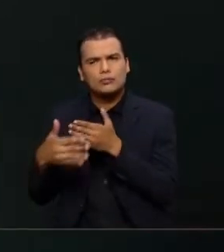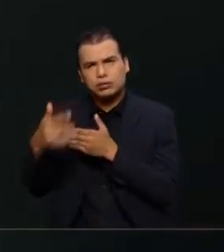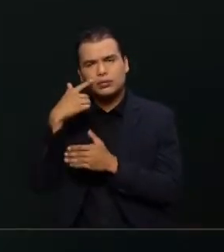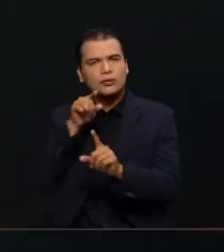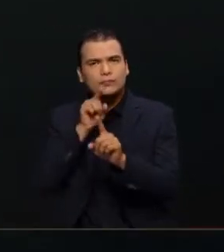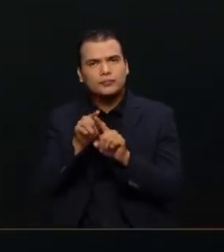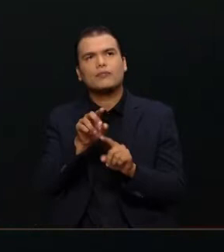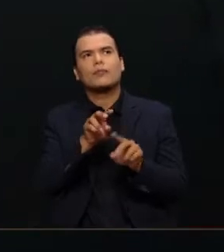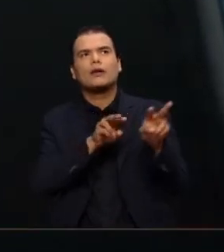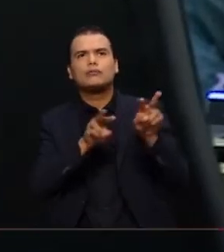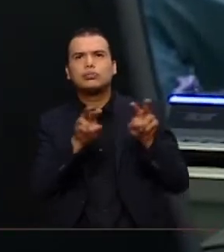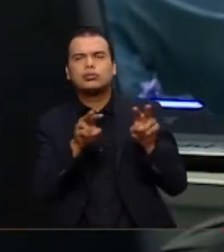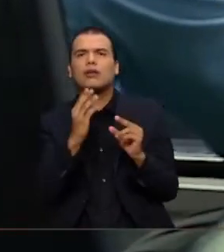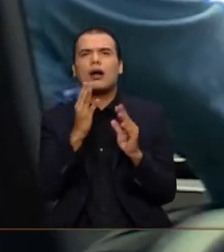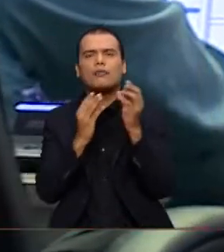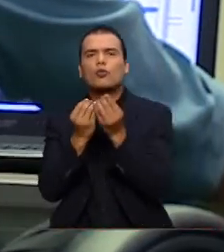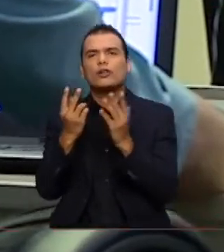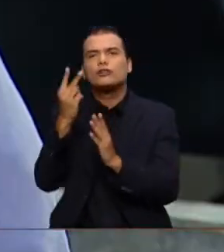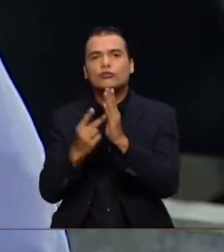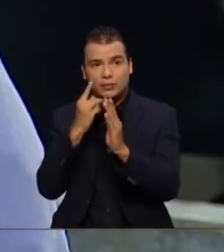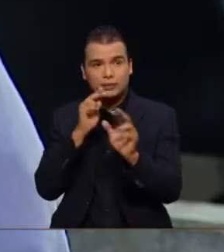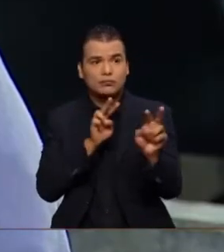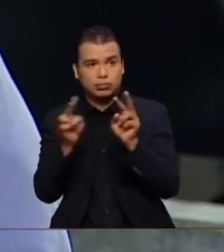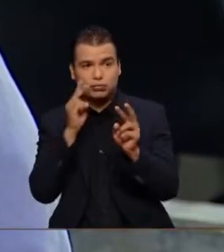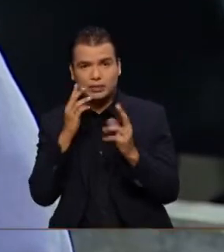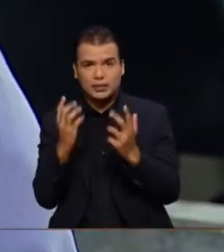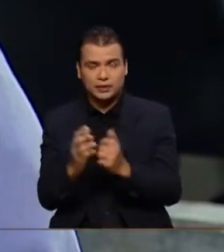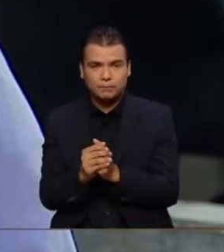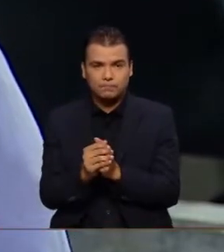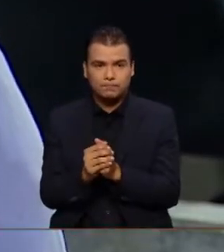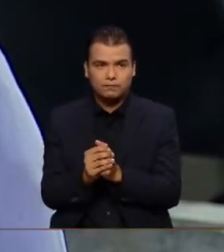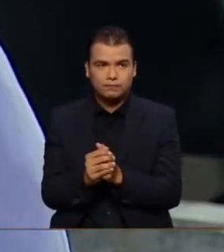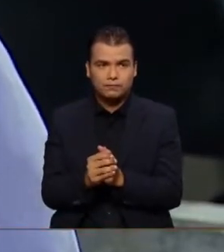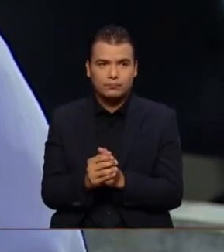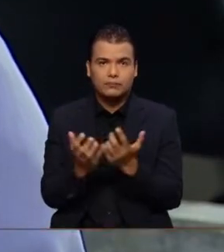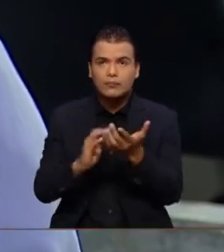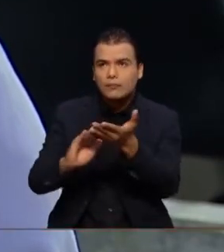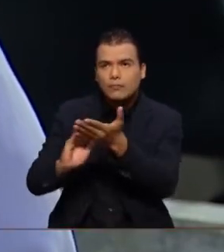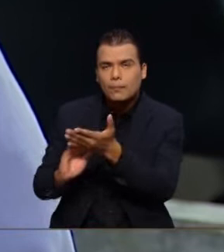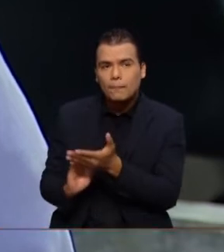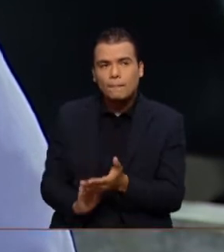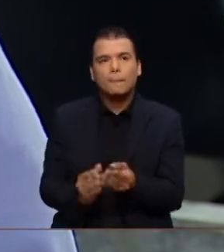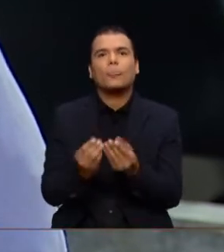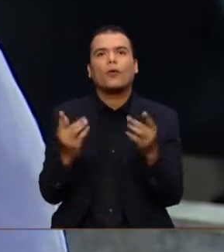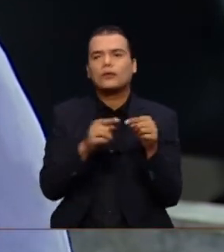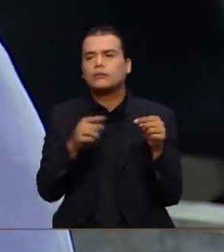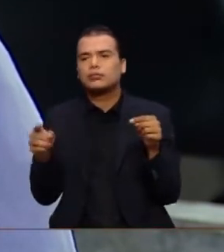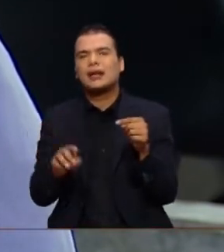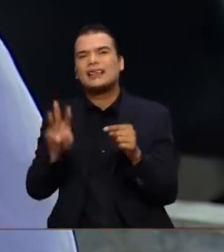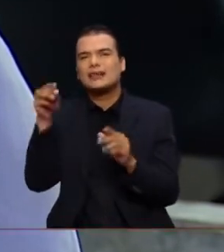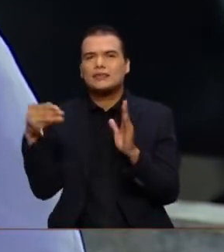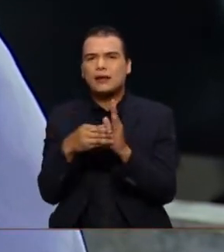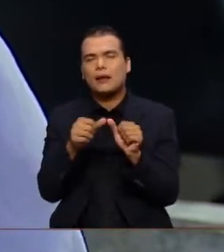las condiciones al menos de 2.000 árboles. Y la idea es limpiar cerca de 3.000 metros lineales en quebradas